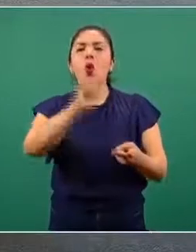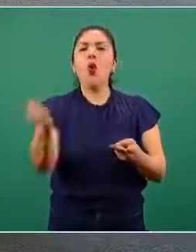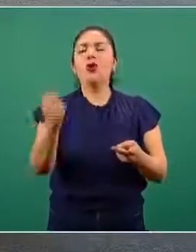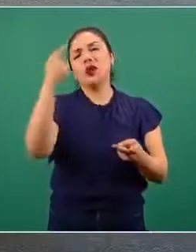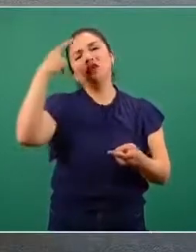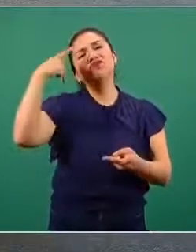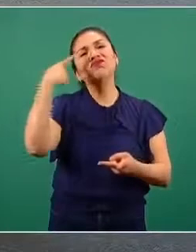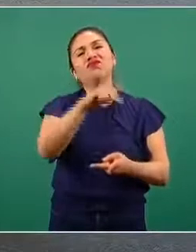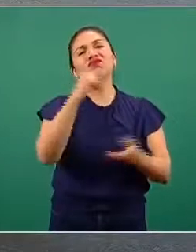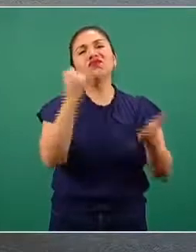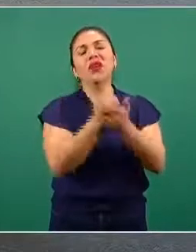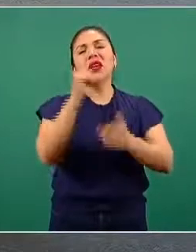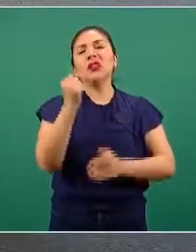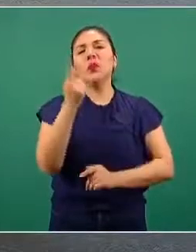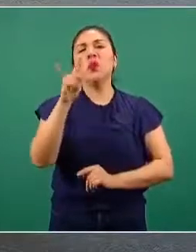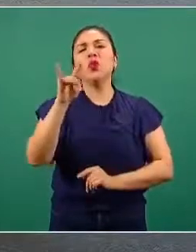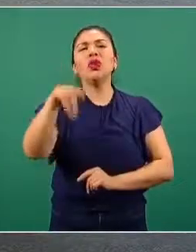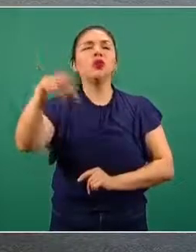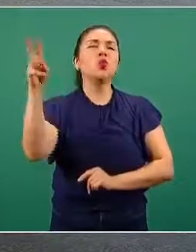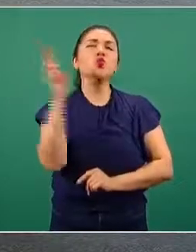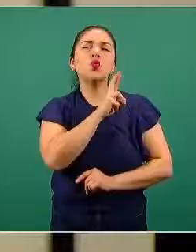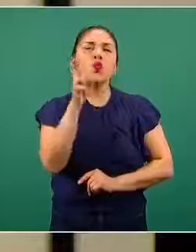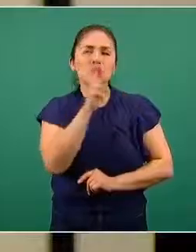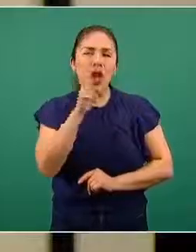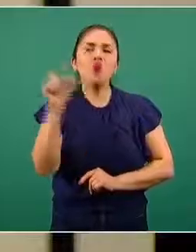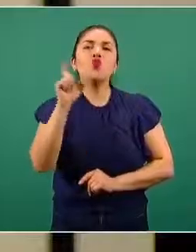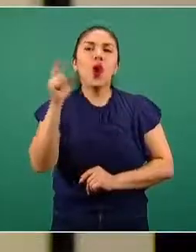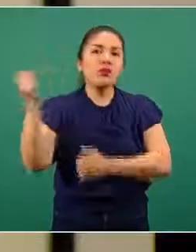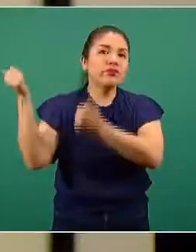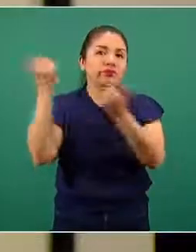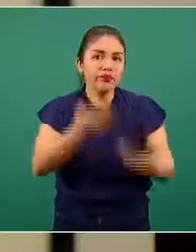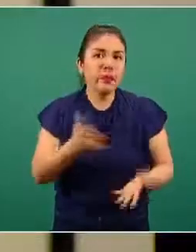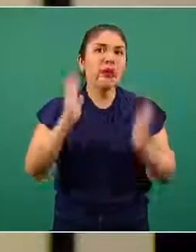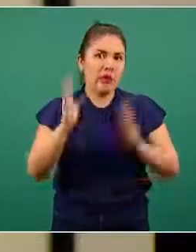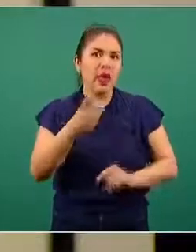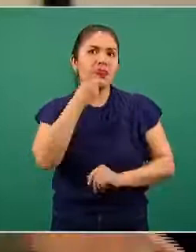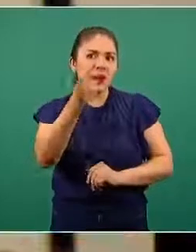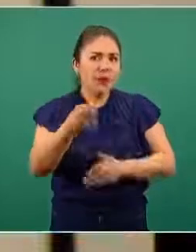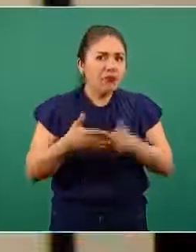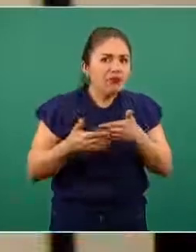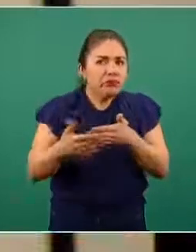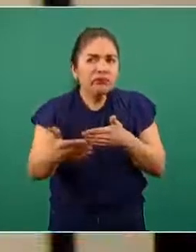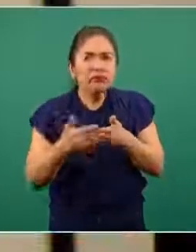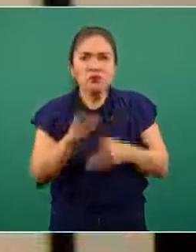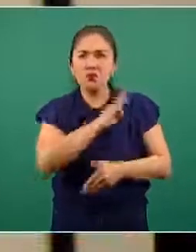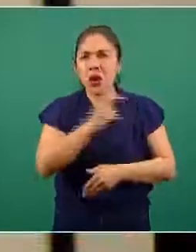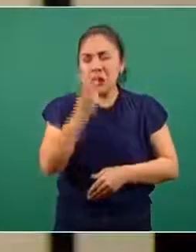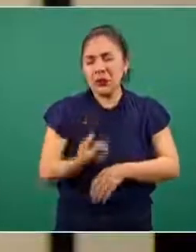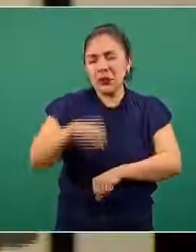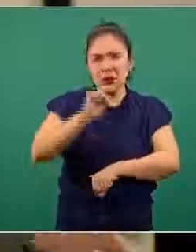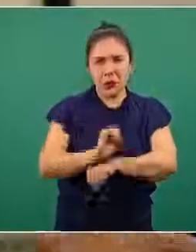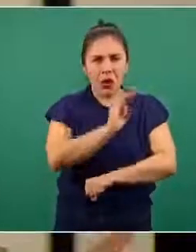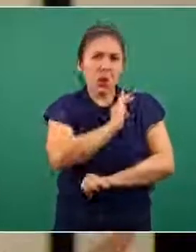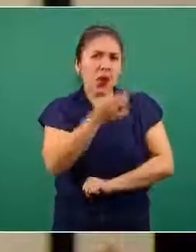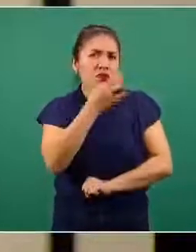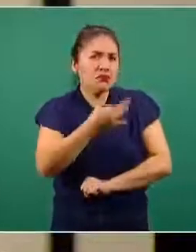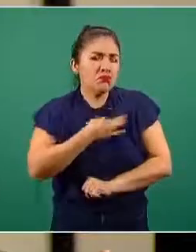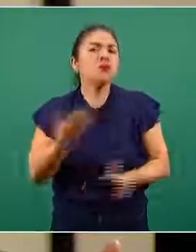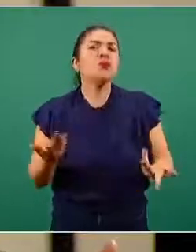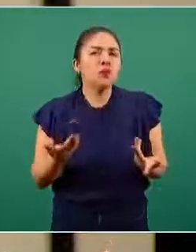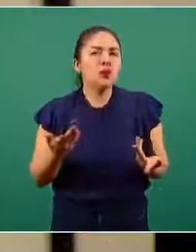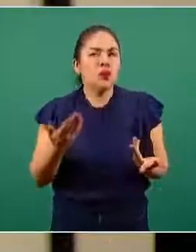de Sputnik V, la vacuna rusa, que también se prevé que lleguen esta semana. Así que si nos pudiera